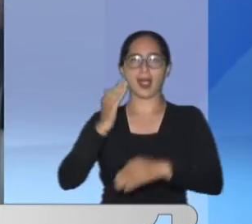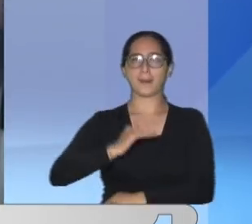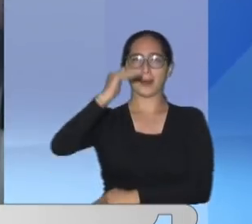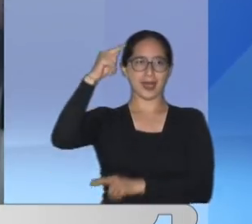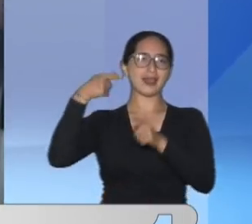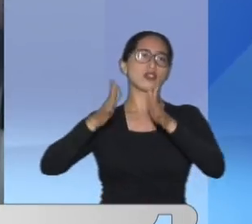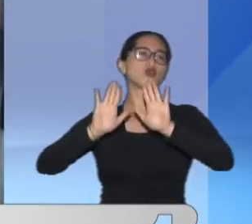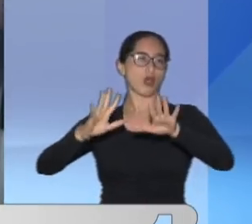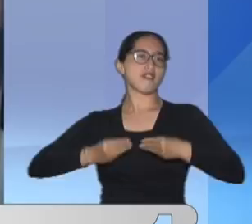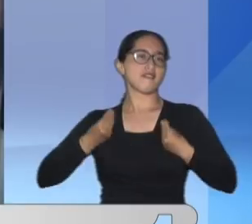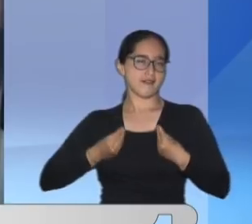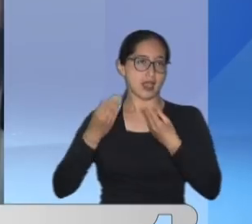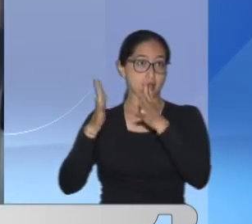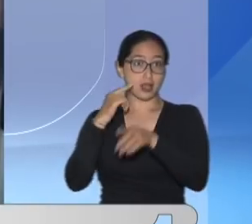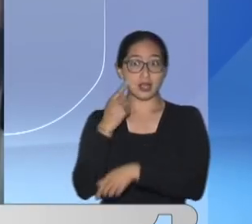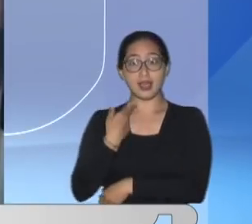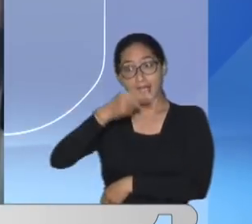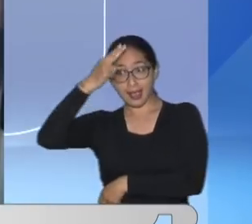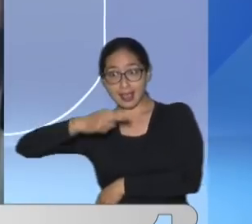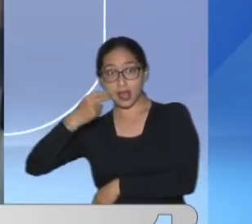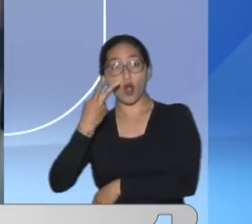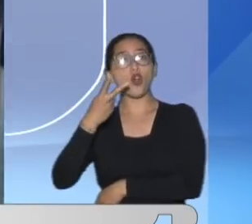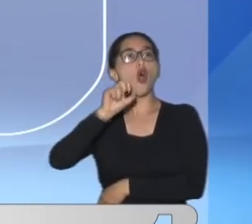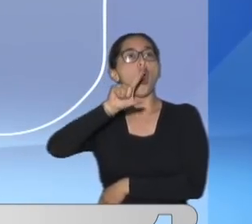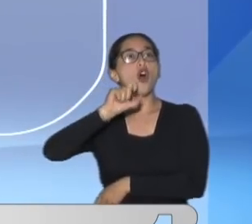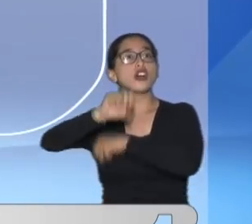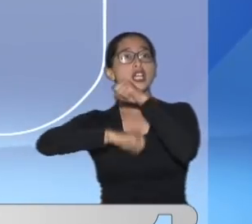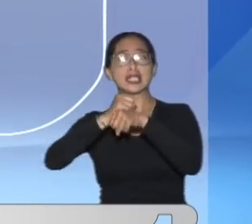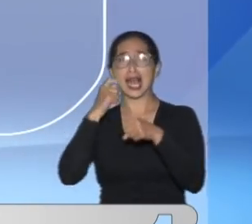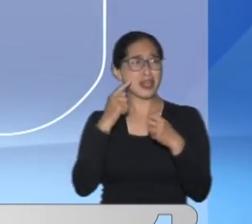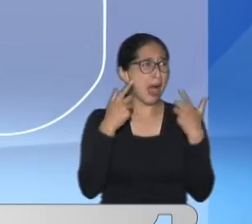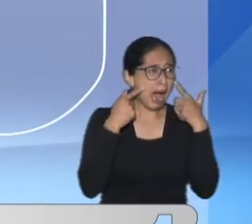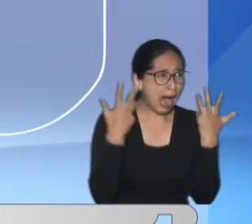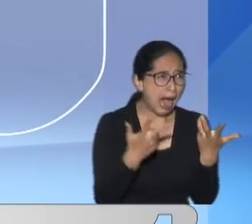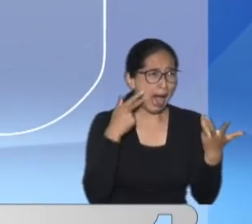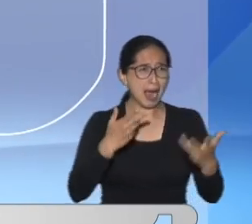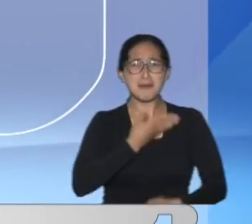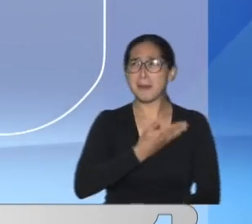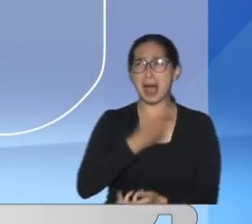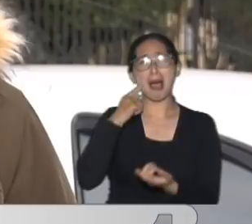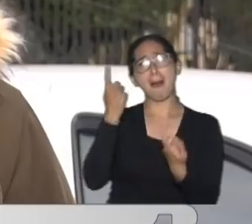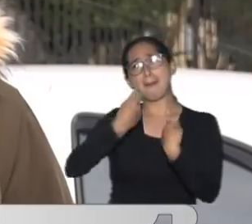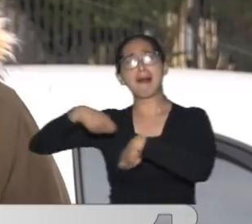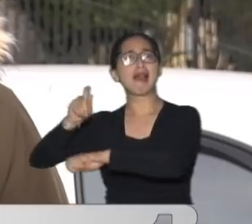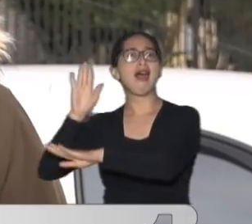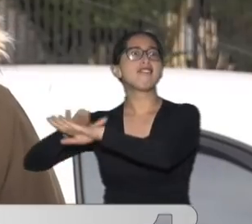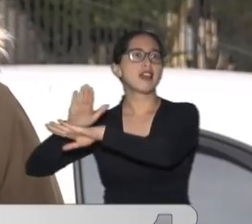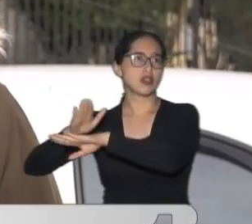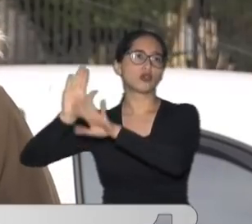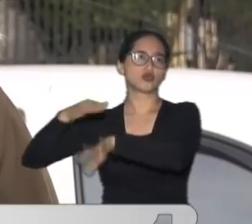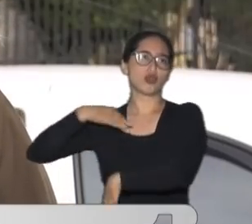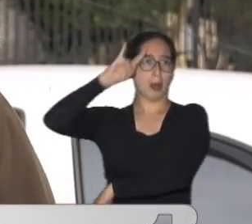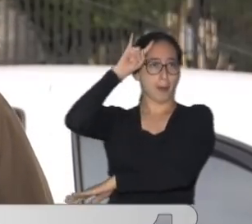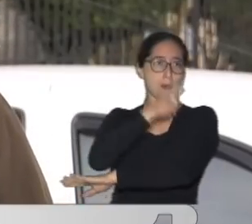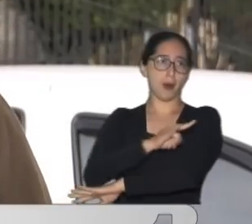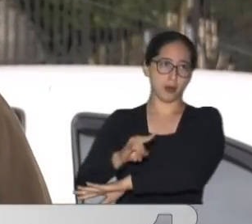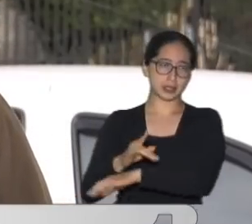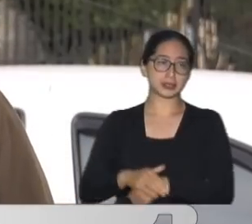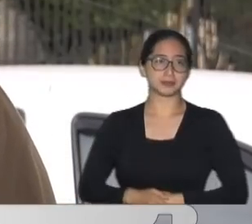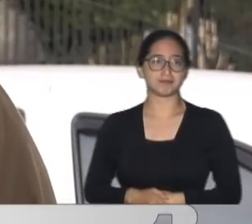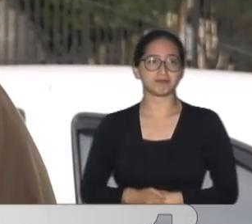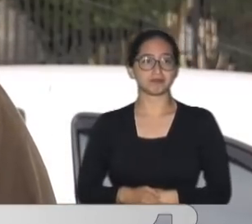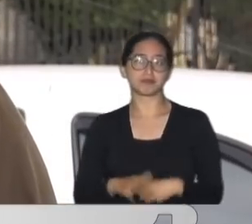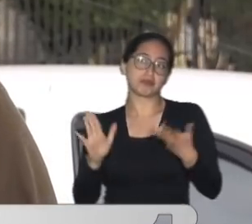El hijo de Ángela, de 12 años de edad, fue quien alertó en la portería del conjunto para que llegaran las autoridades. Básicamente lo conoció por